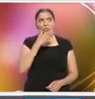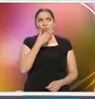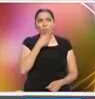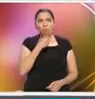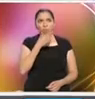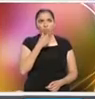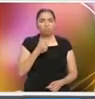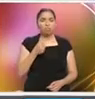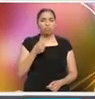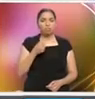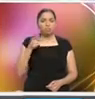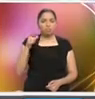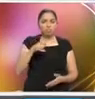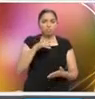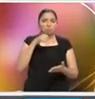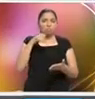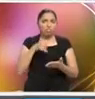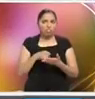educación formal,